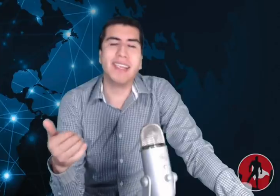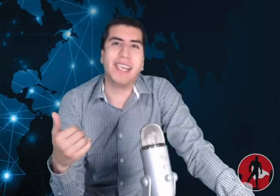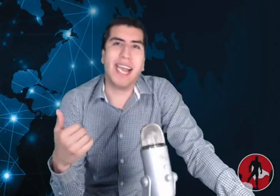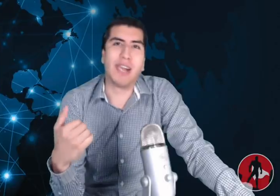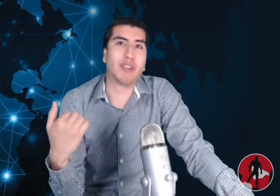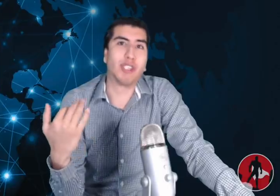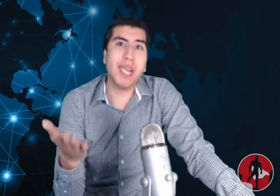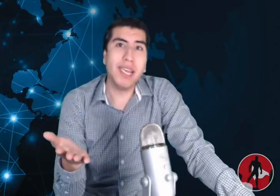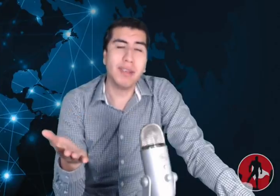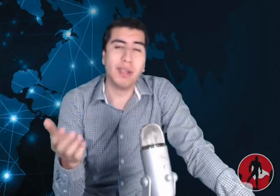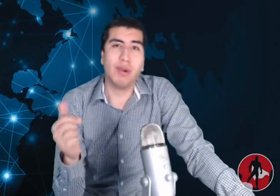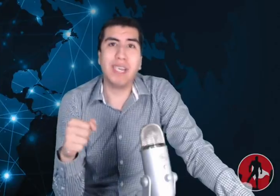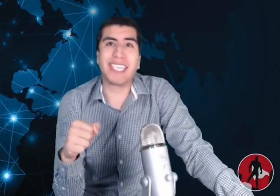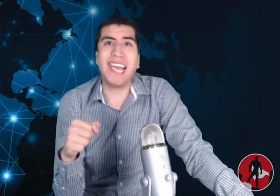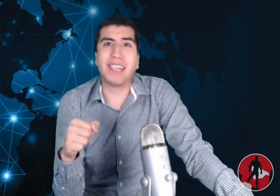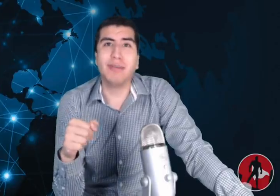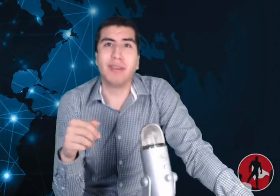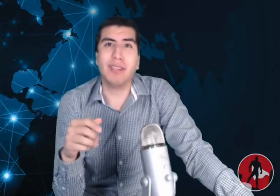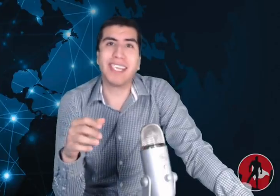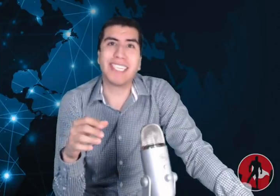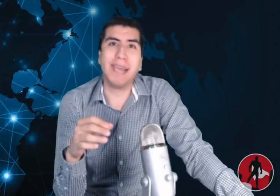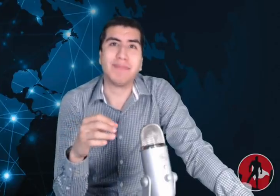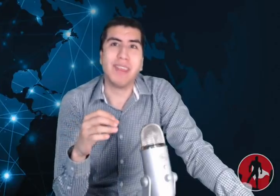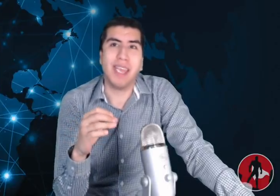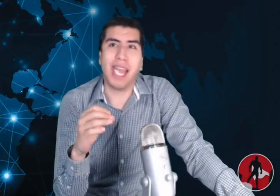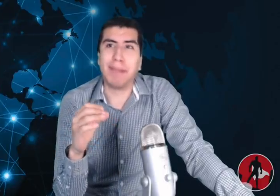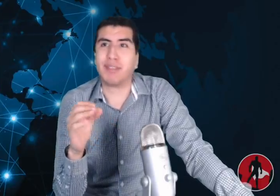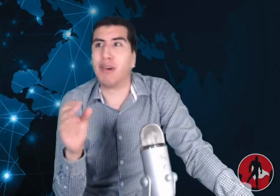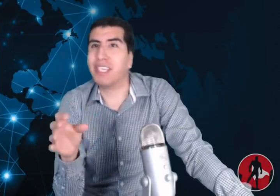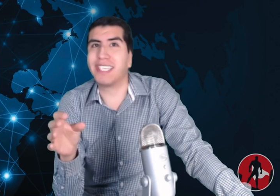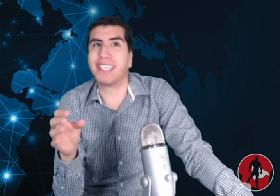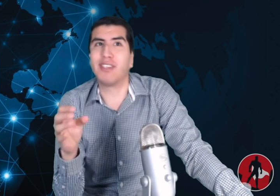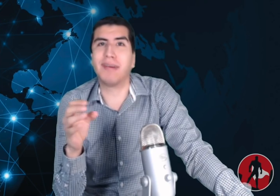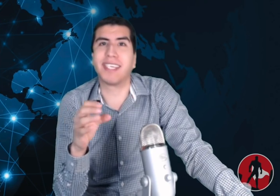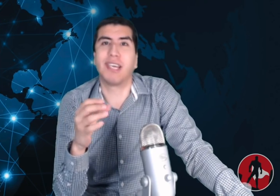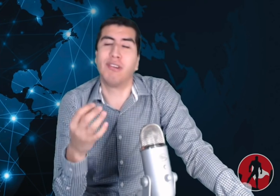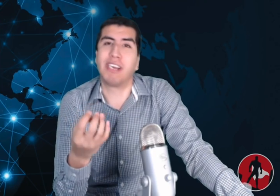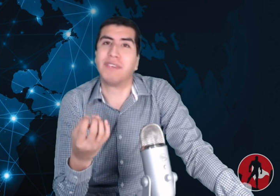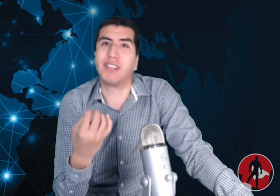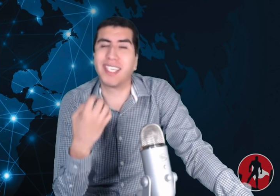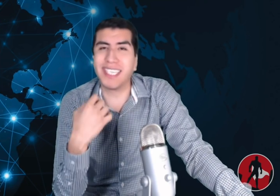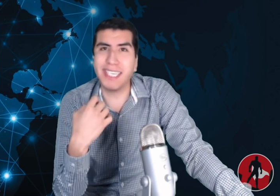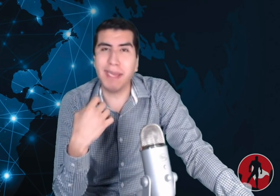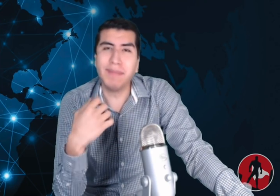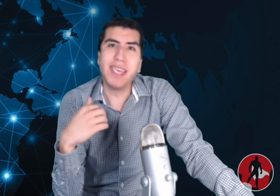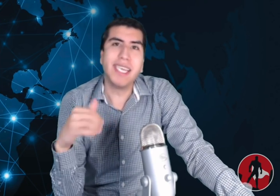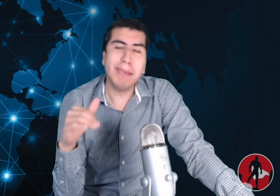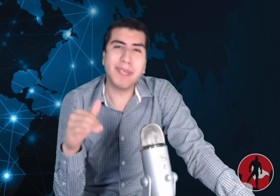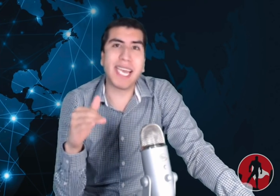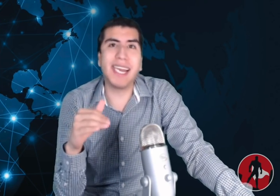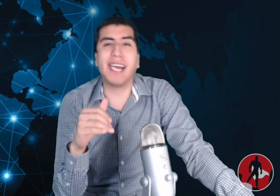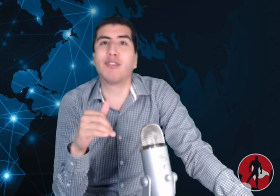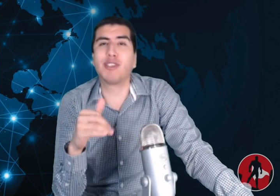volver a construir un escenario donde él sea el protagonista, esté otra vez con los reflectores encima